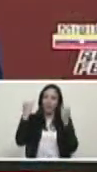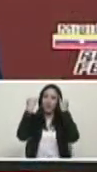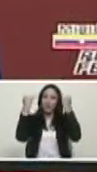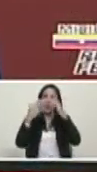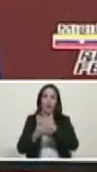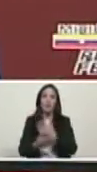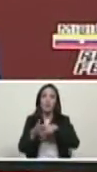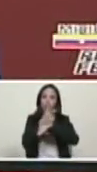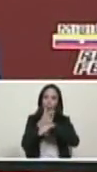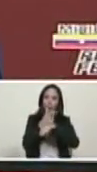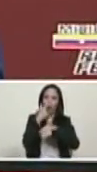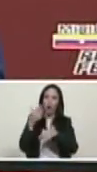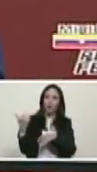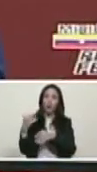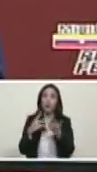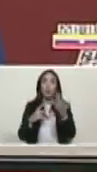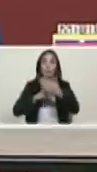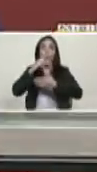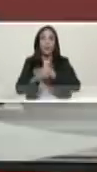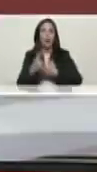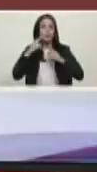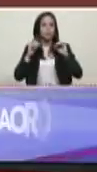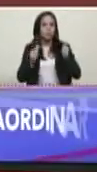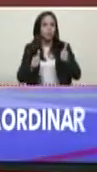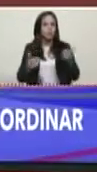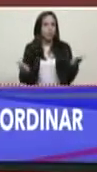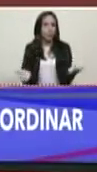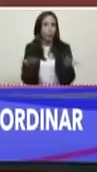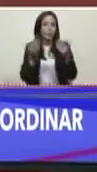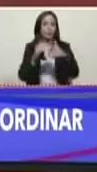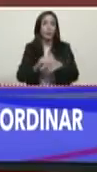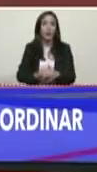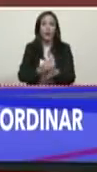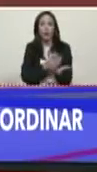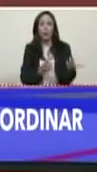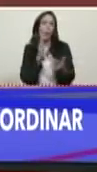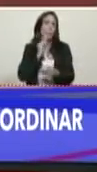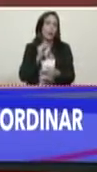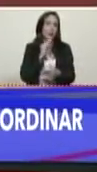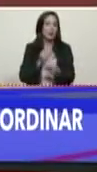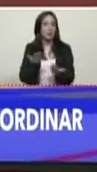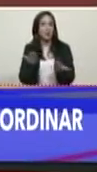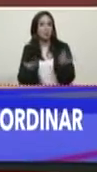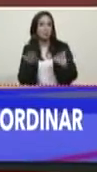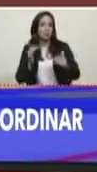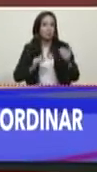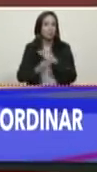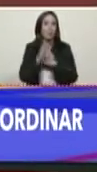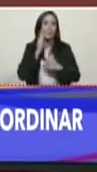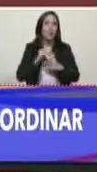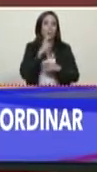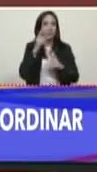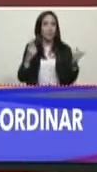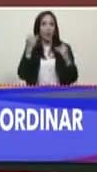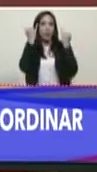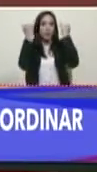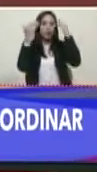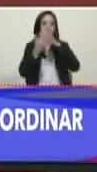lo arranqué como plan experimental lo que llaman un plan piloto